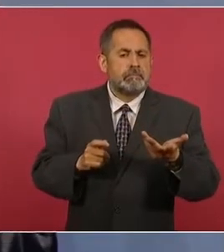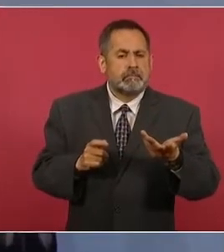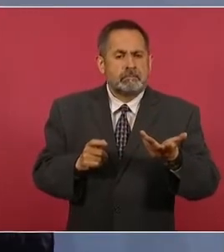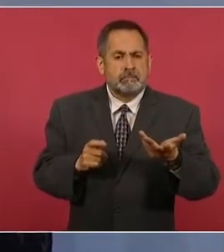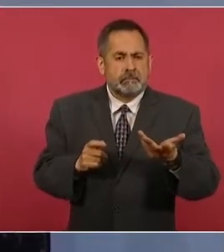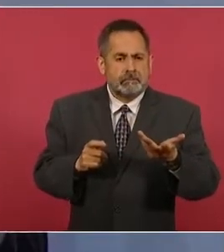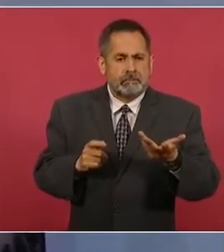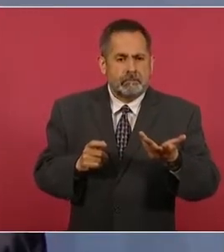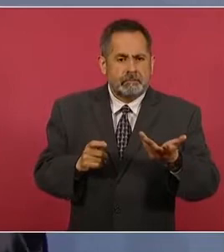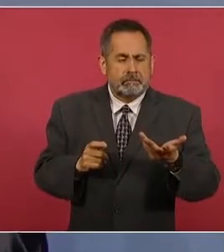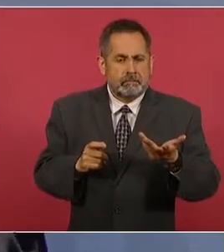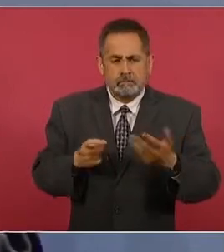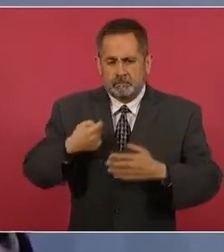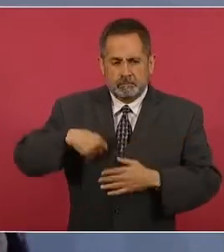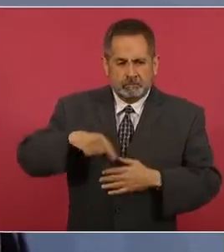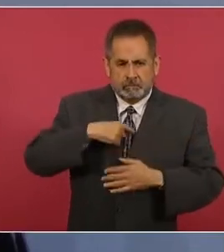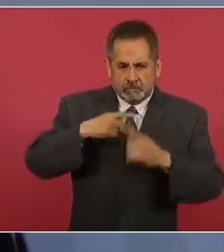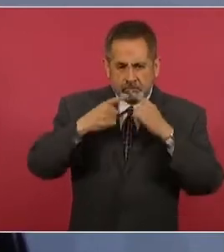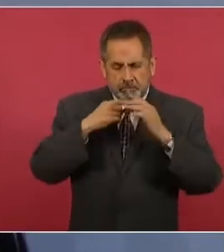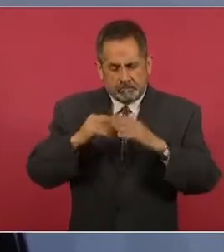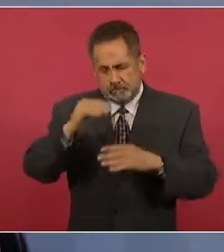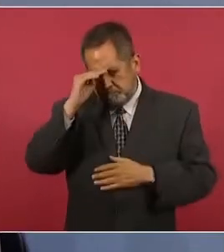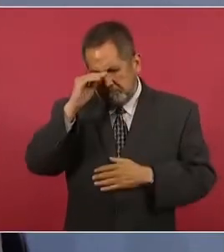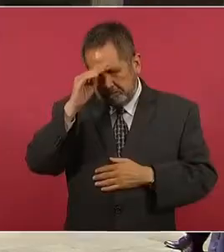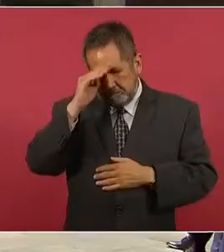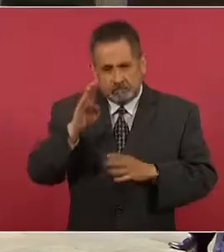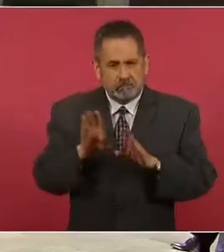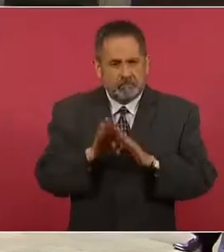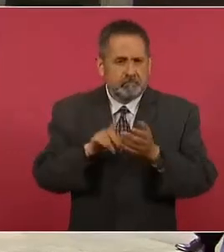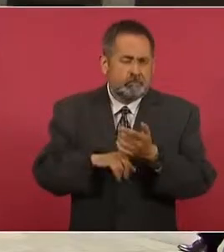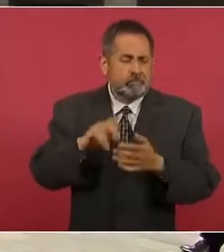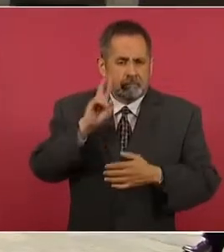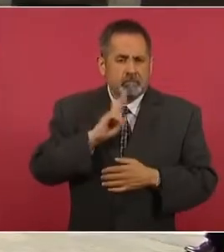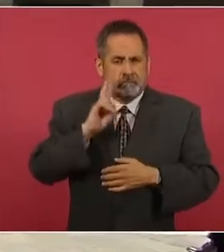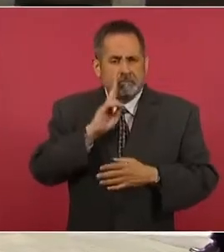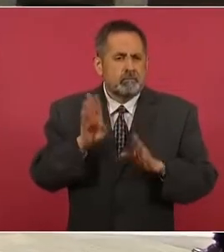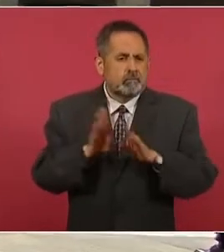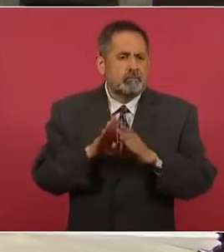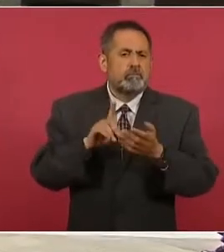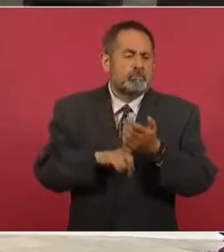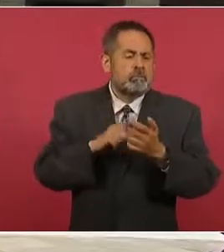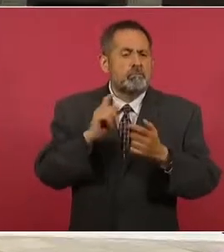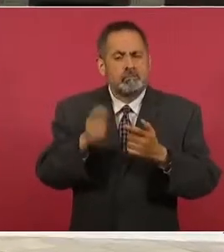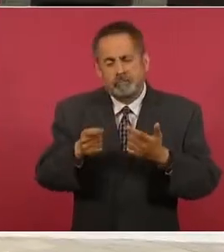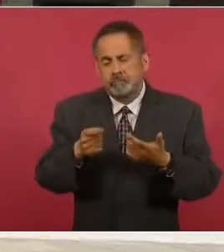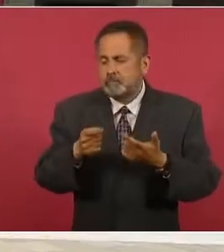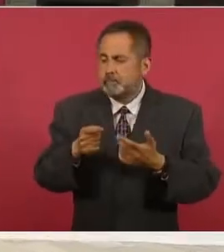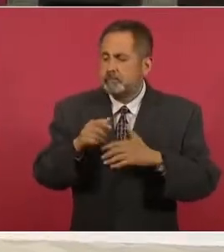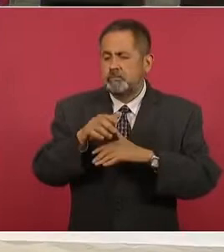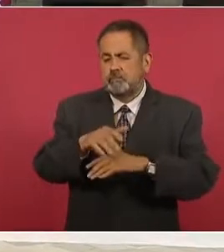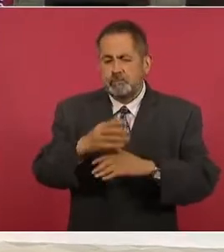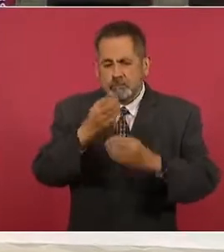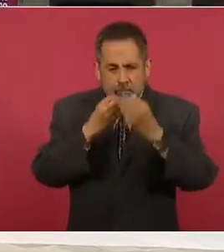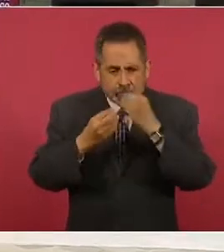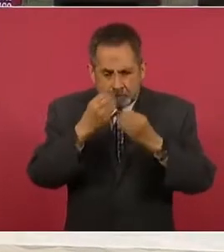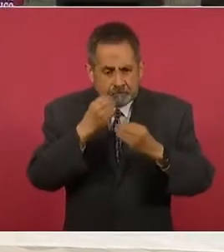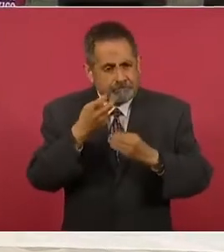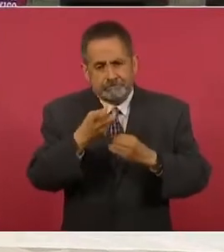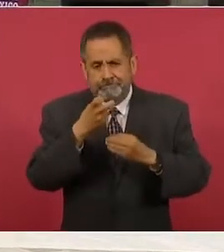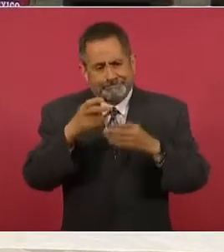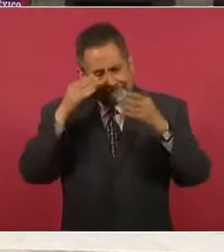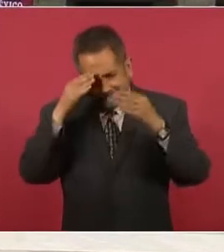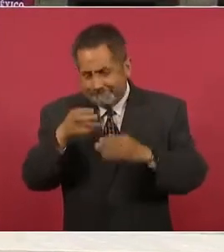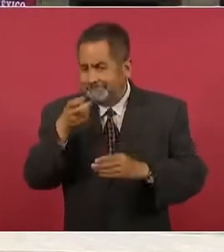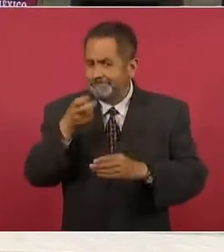tenemos que atender lo que significan los aumentos de precios en alimentos. Ahí